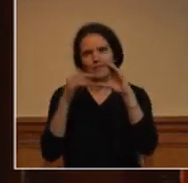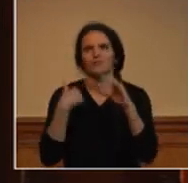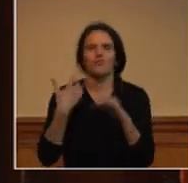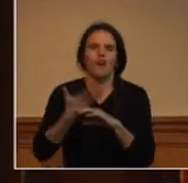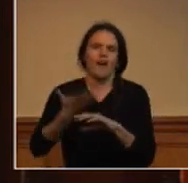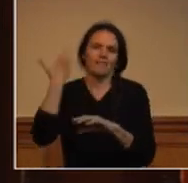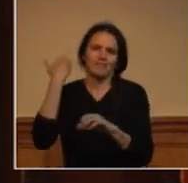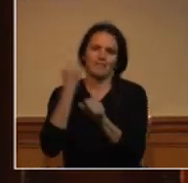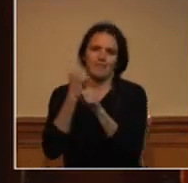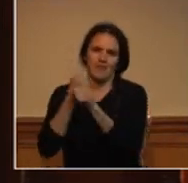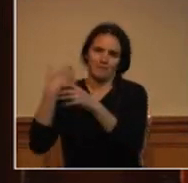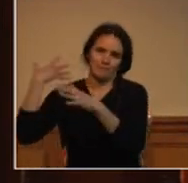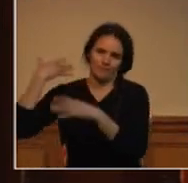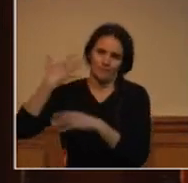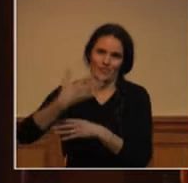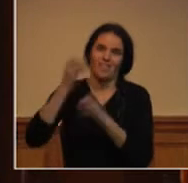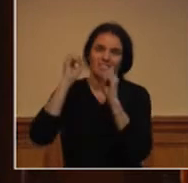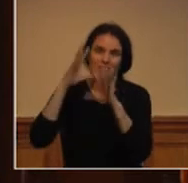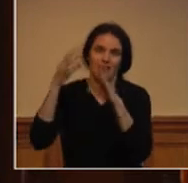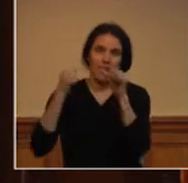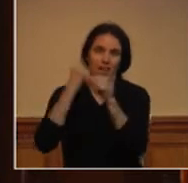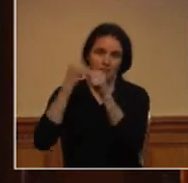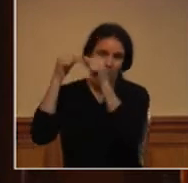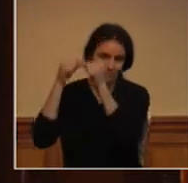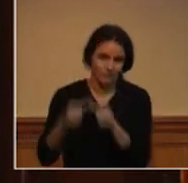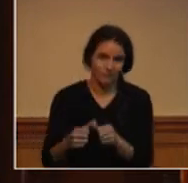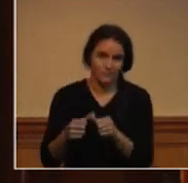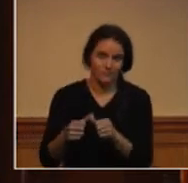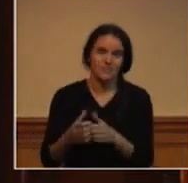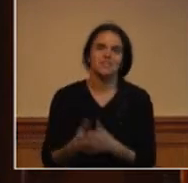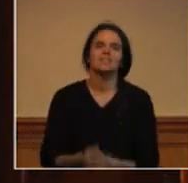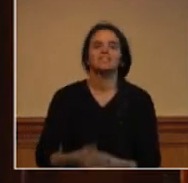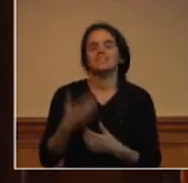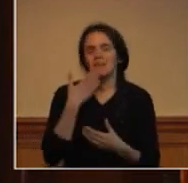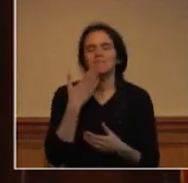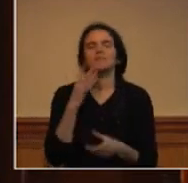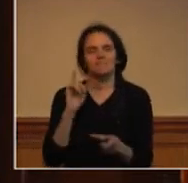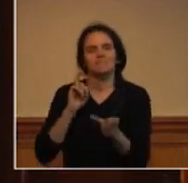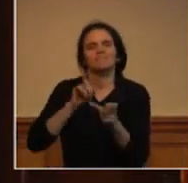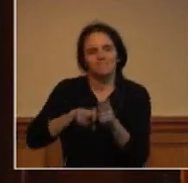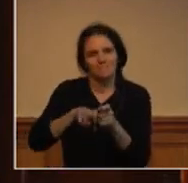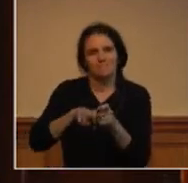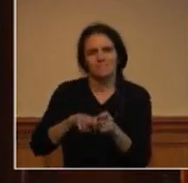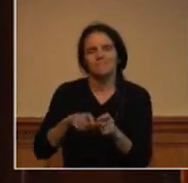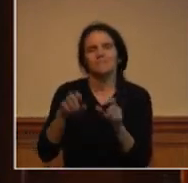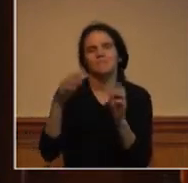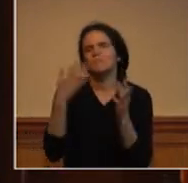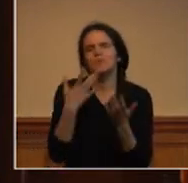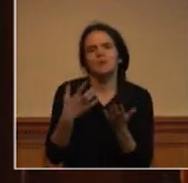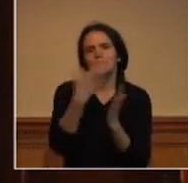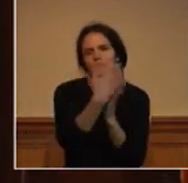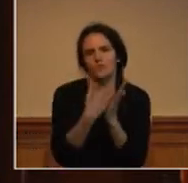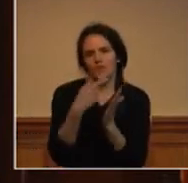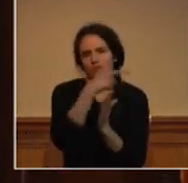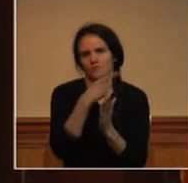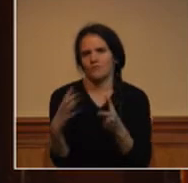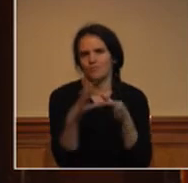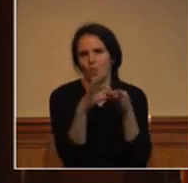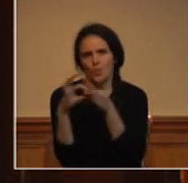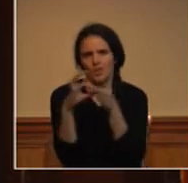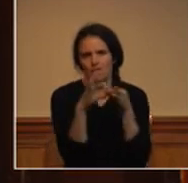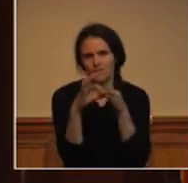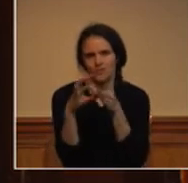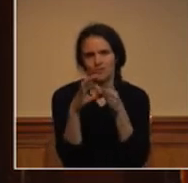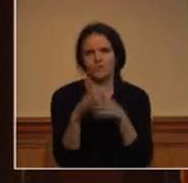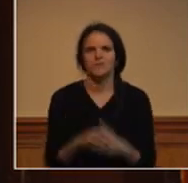pertenecí 10 años y he seguido perteneciendo gracias a este proyecto que nos mantiene